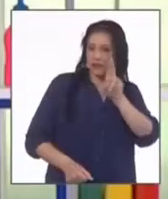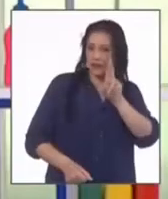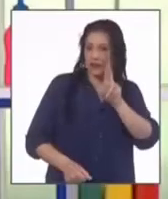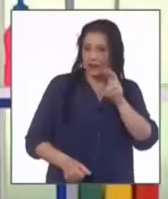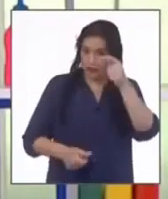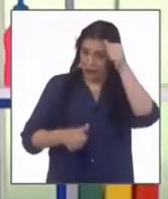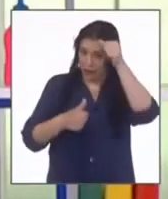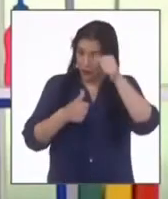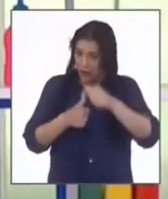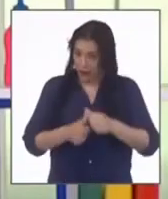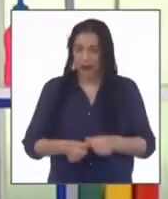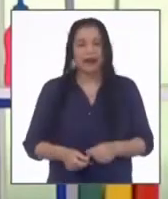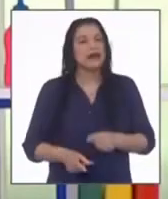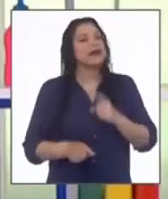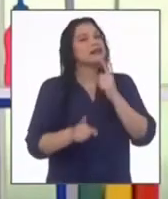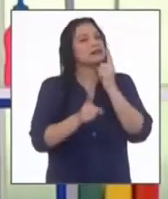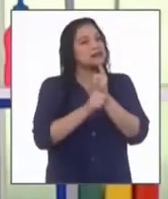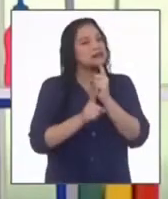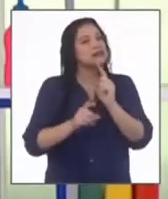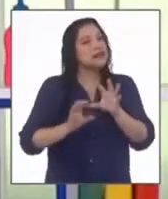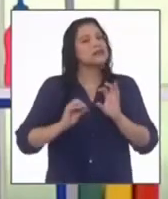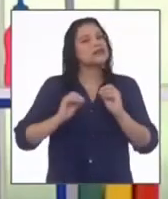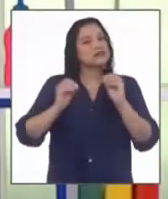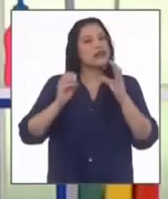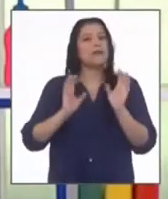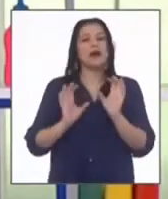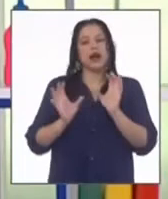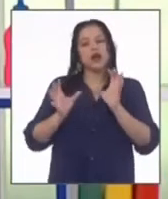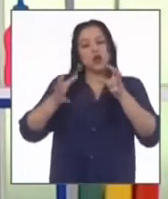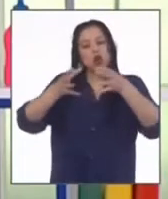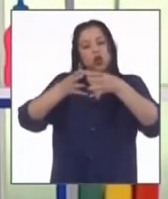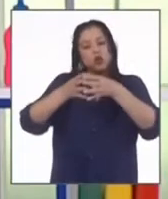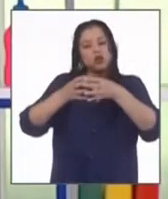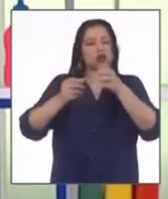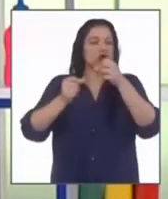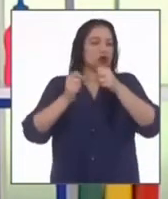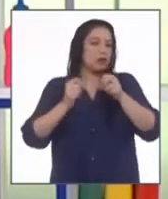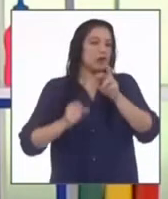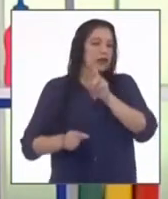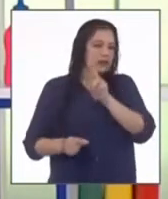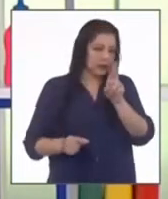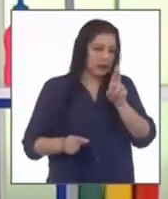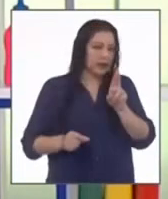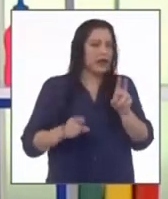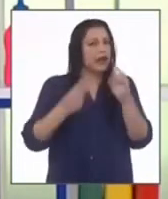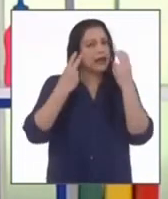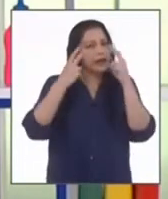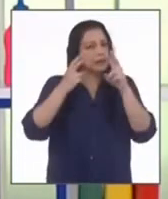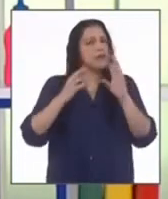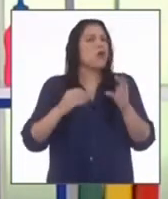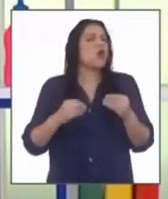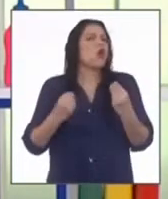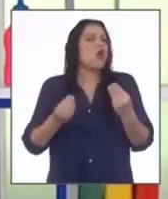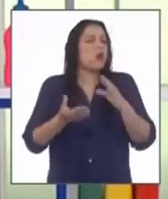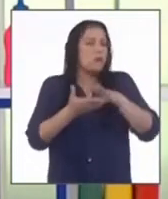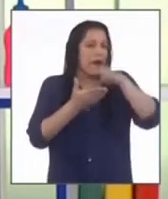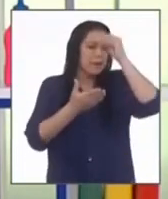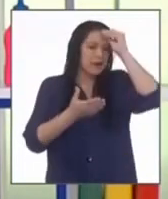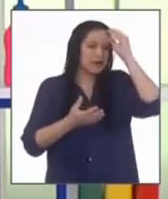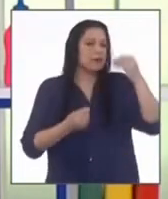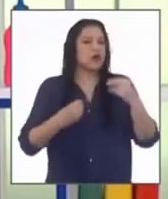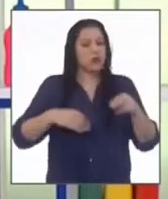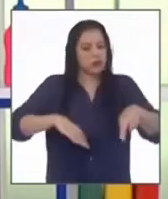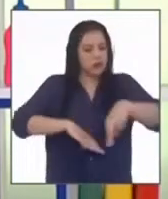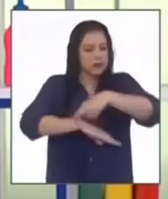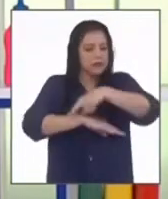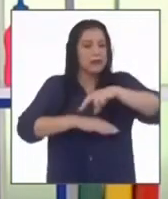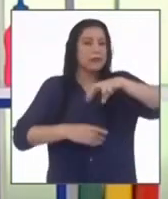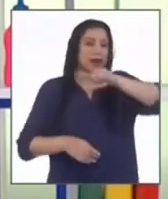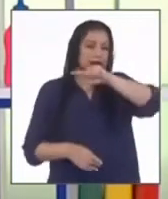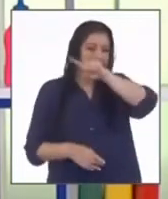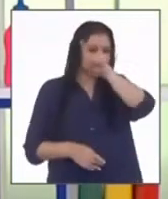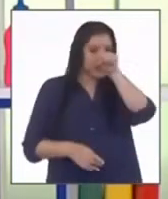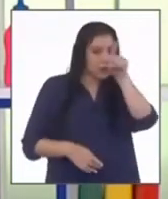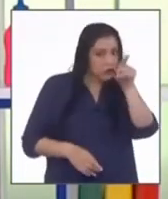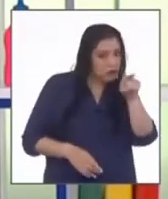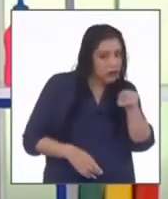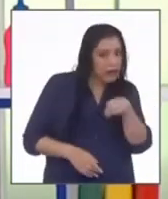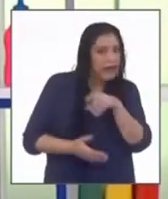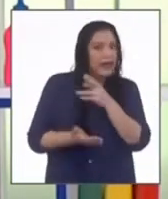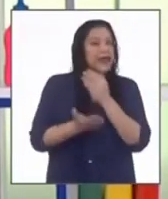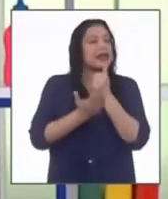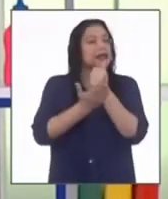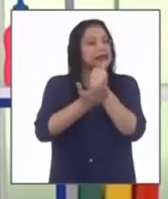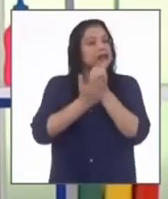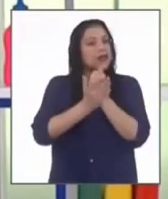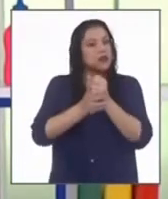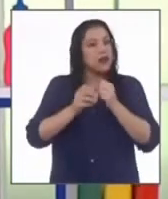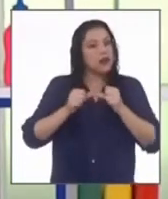¿recuerdan? Sí, estos ampliaban al conjunto de números racionales y además vimos cómo recurrimos a ellos para trazar las circunferencias que ayudan a